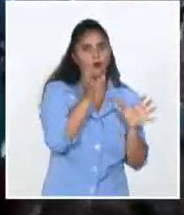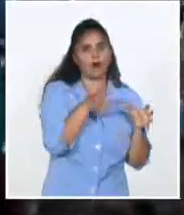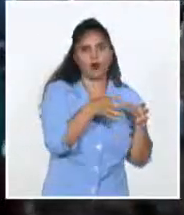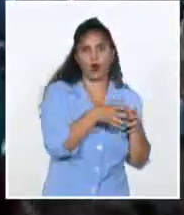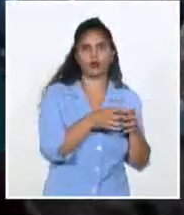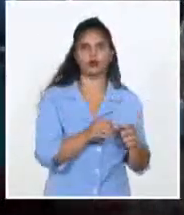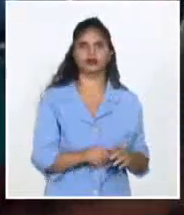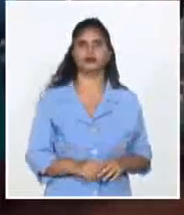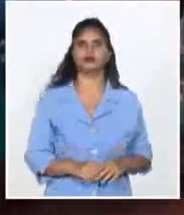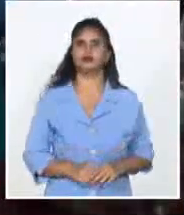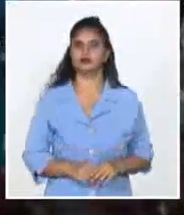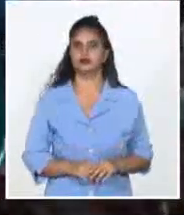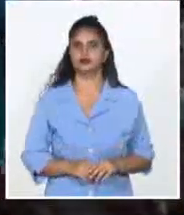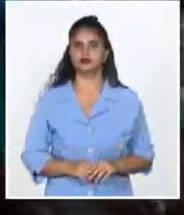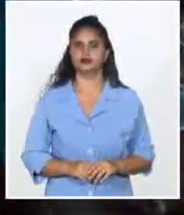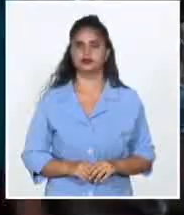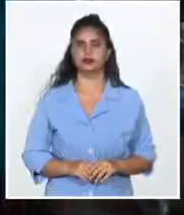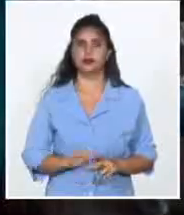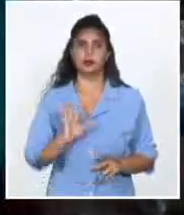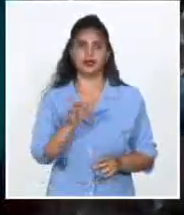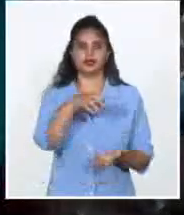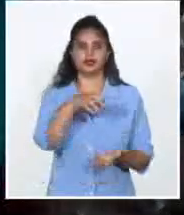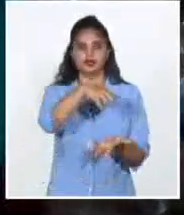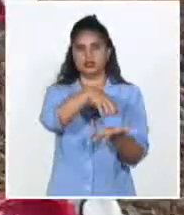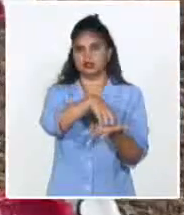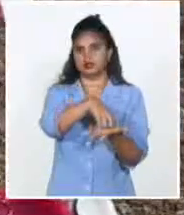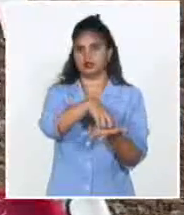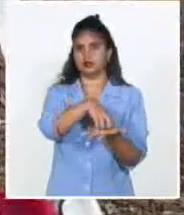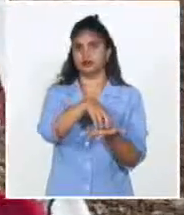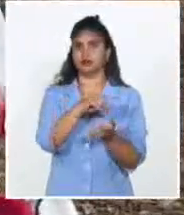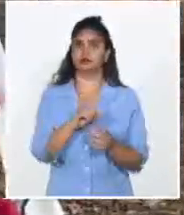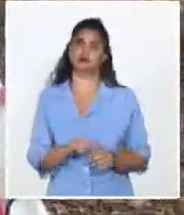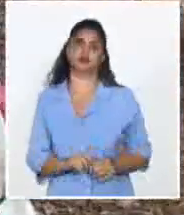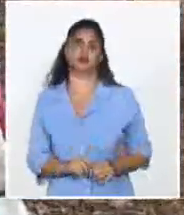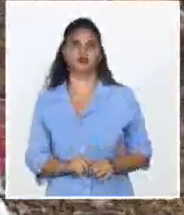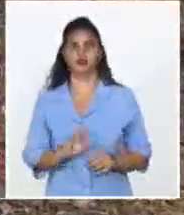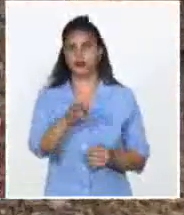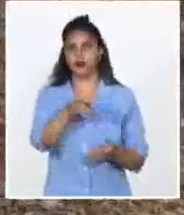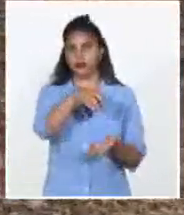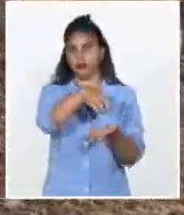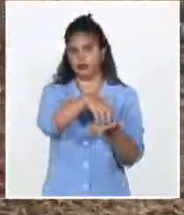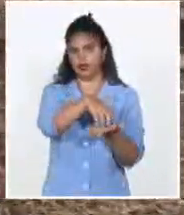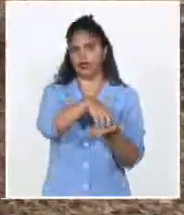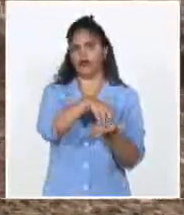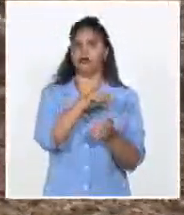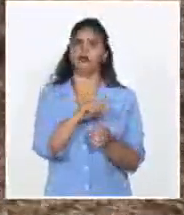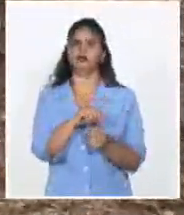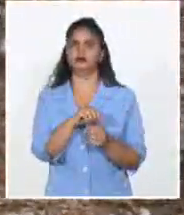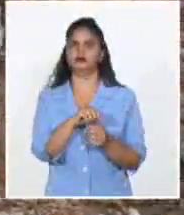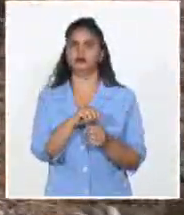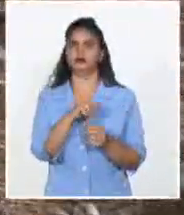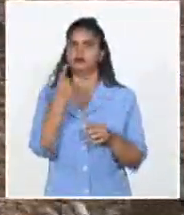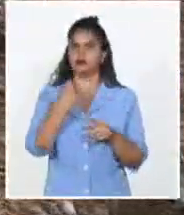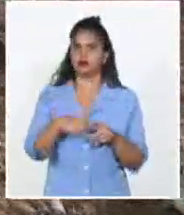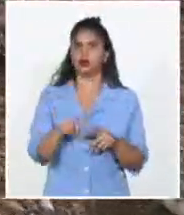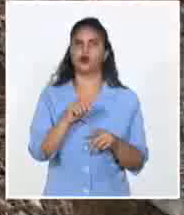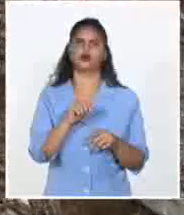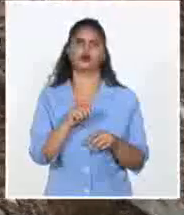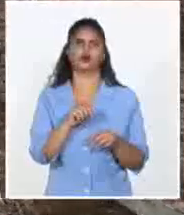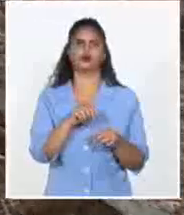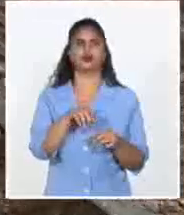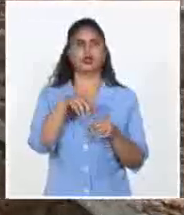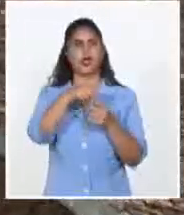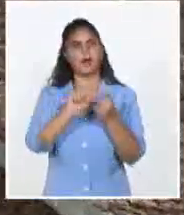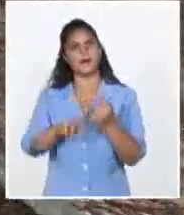canto, nos ayuda, a que ella la estimula, que pongan también. Aquí se le echan la cepa de plátano,